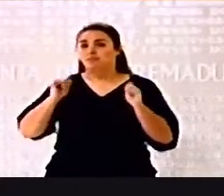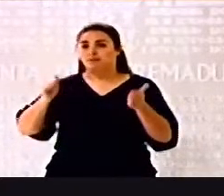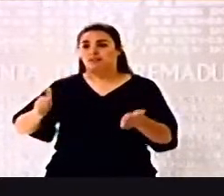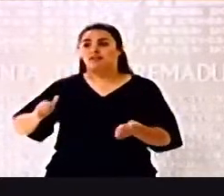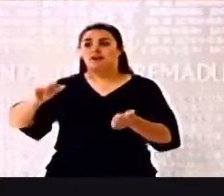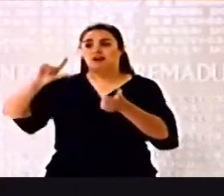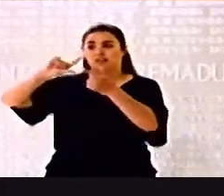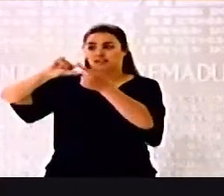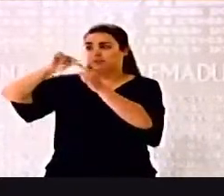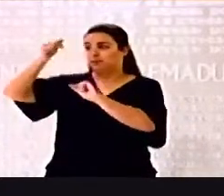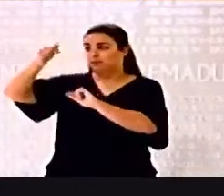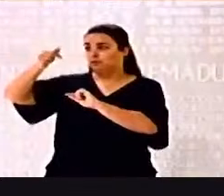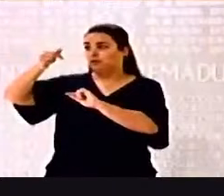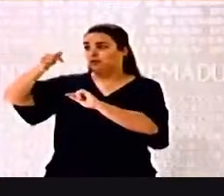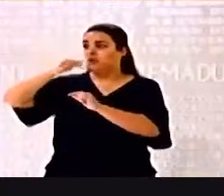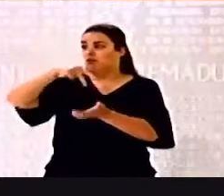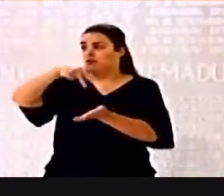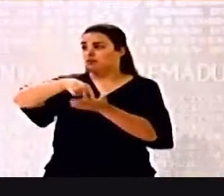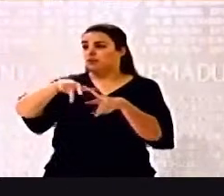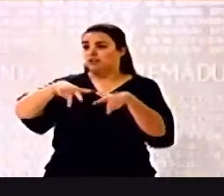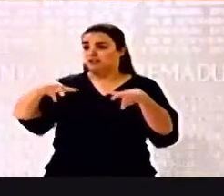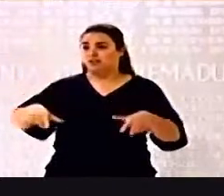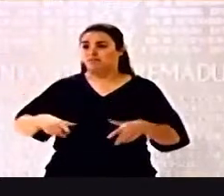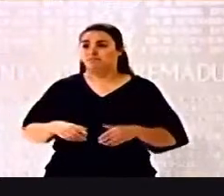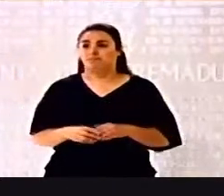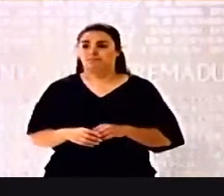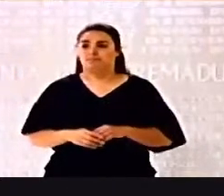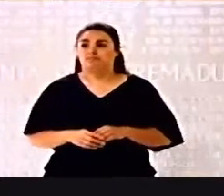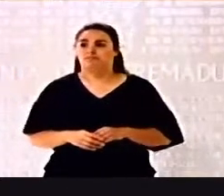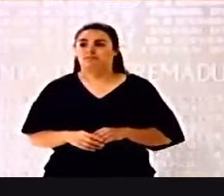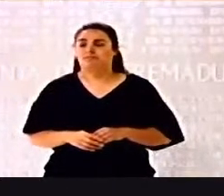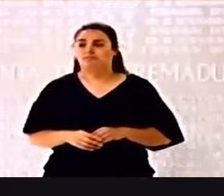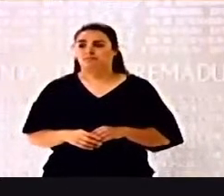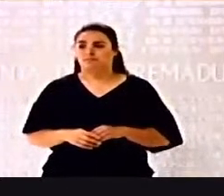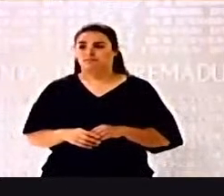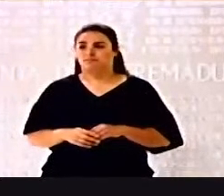Canal Extremadura, que se encuentra en la sala.